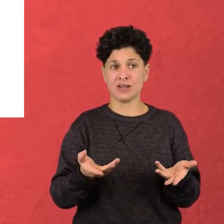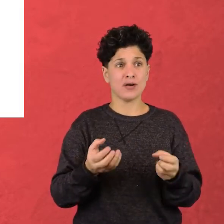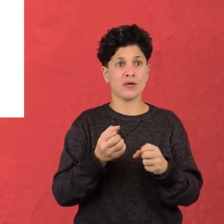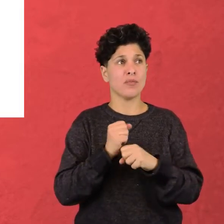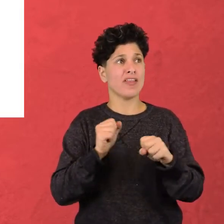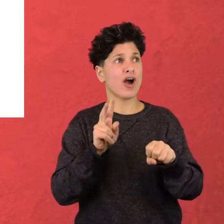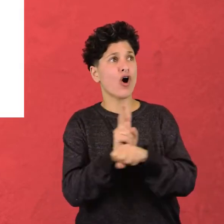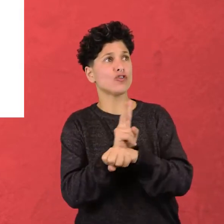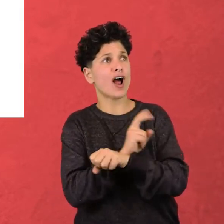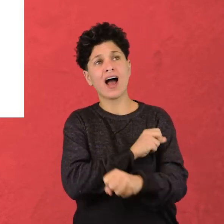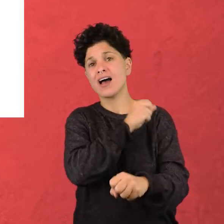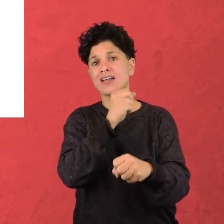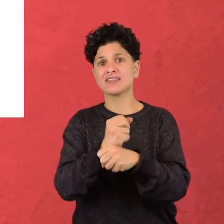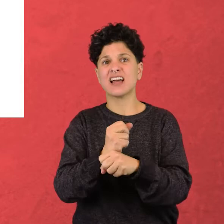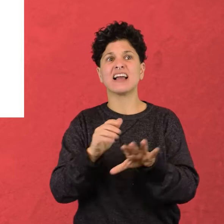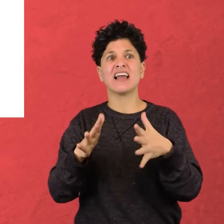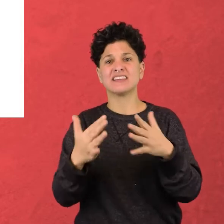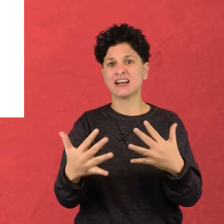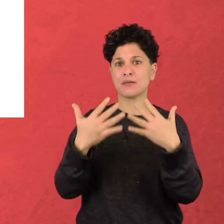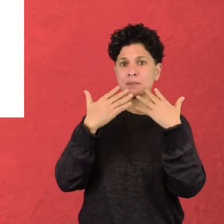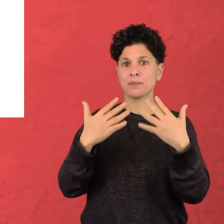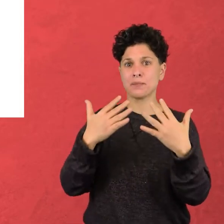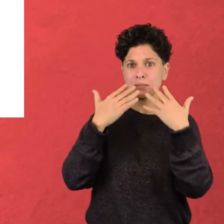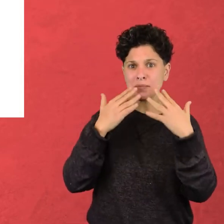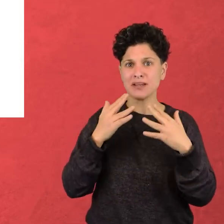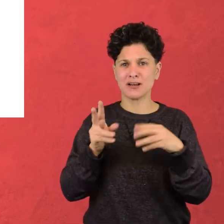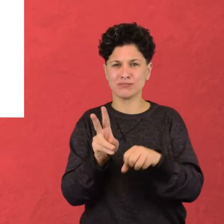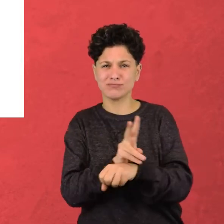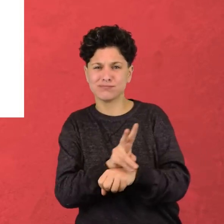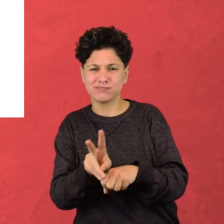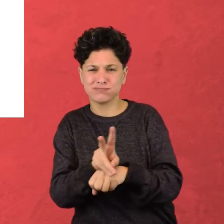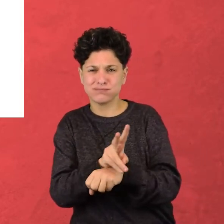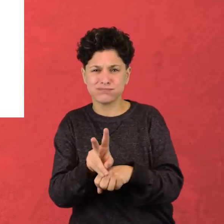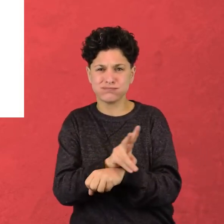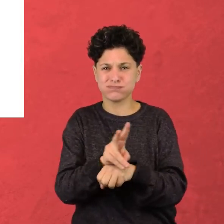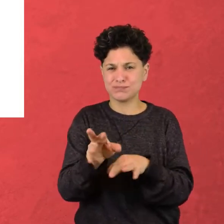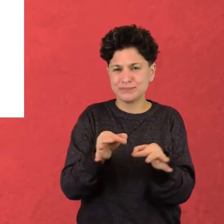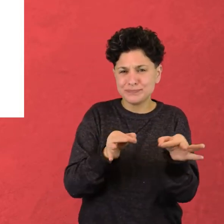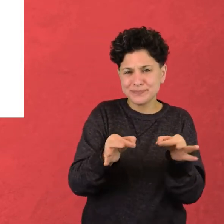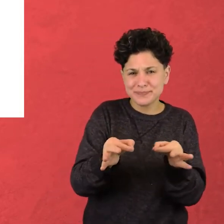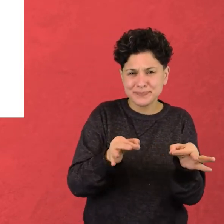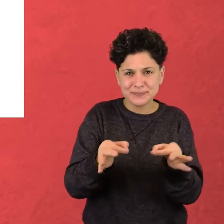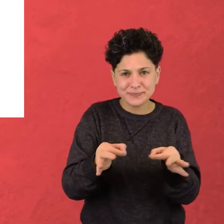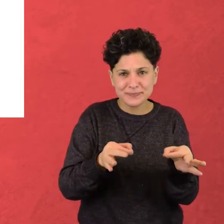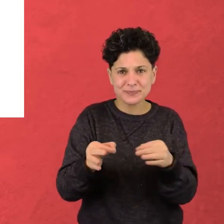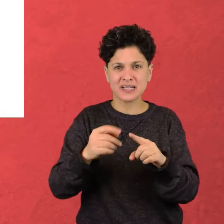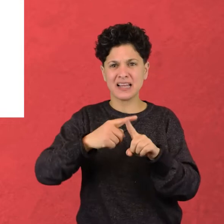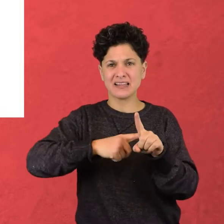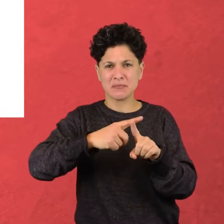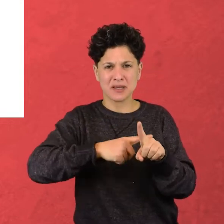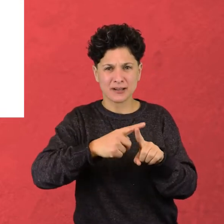cómo respiramos está de una manera muy minuciosa controlado. Nuestra temperatura